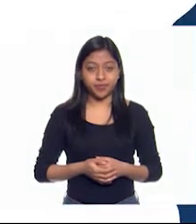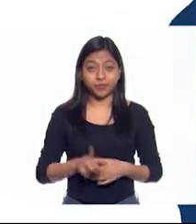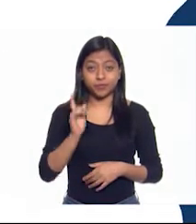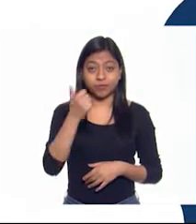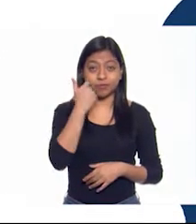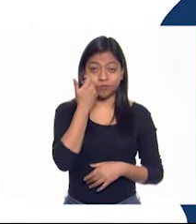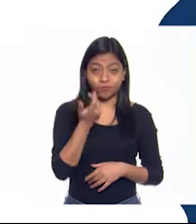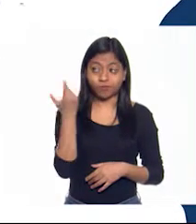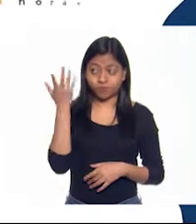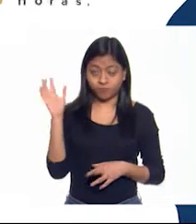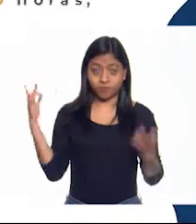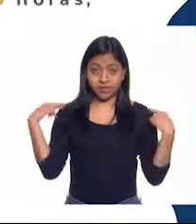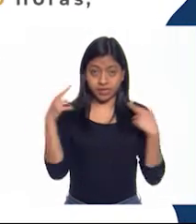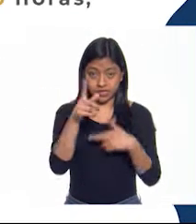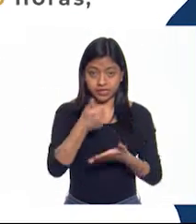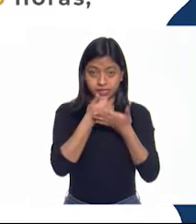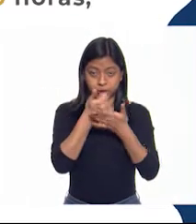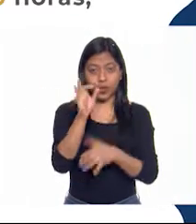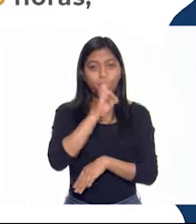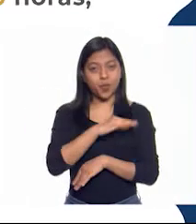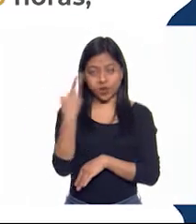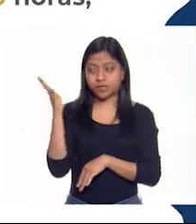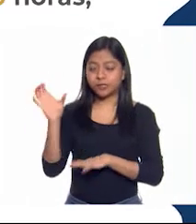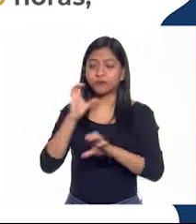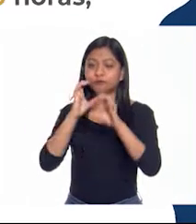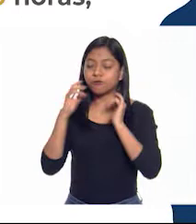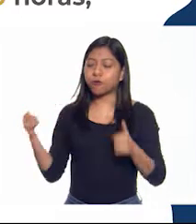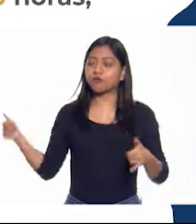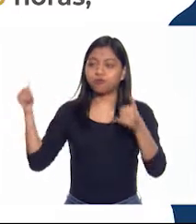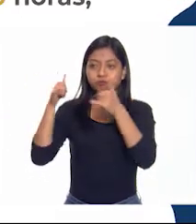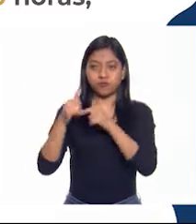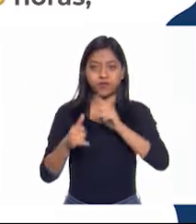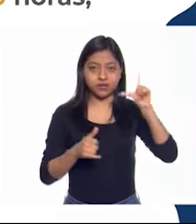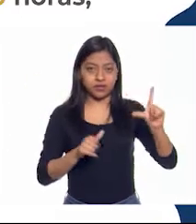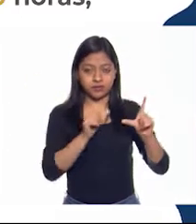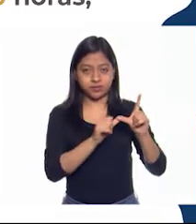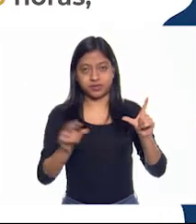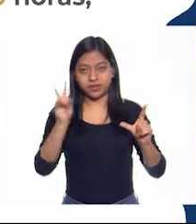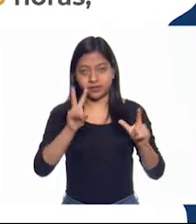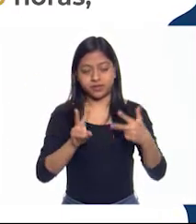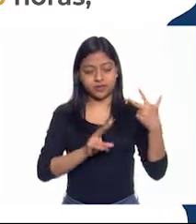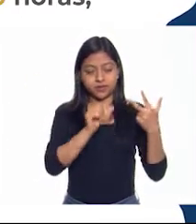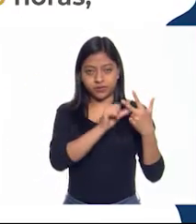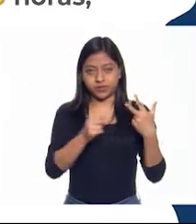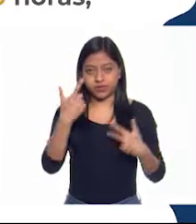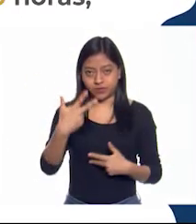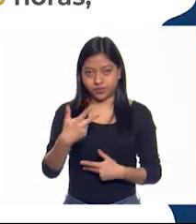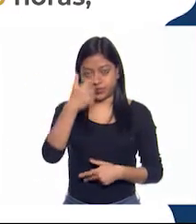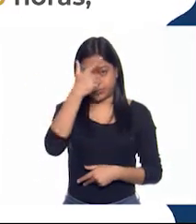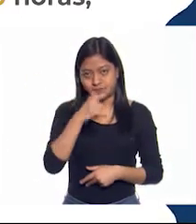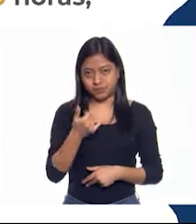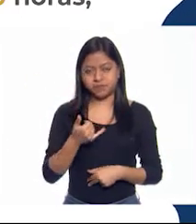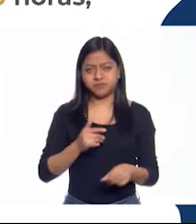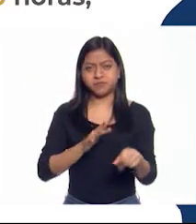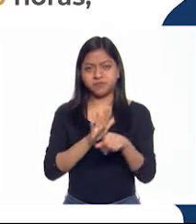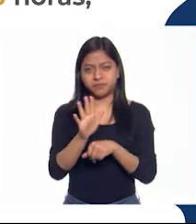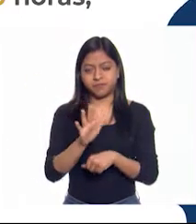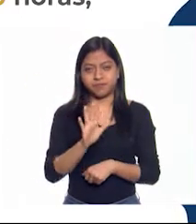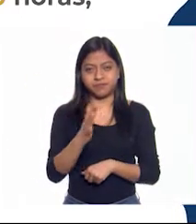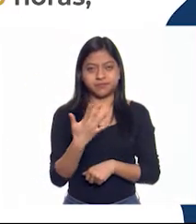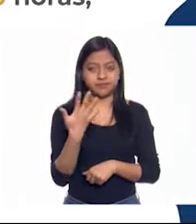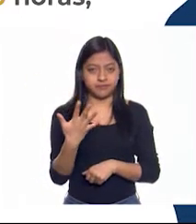Para solicitar apoyo pedagógico, comunícate con maestras y maestros de lunes a viernes de 8 a 20 horas al